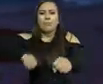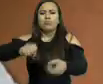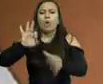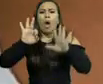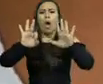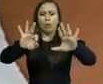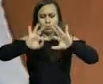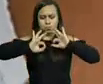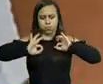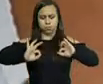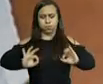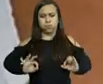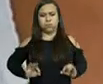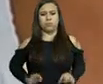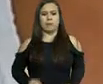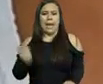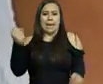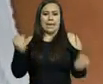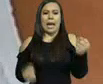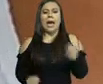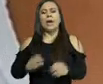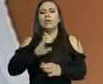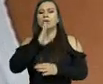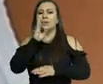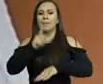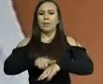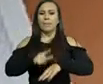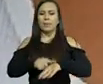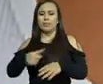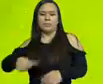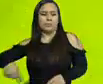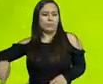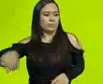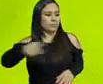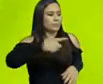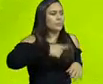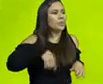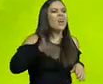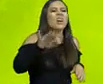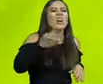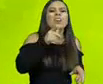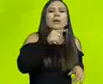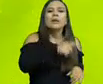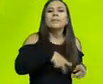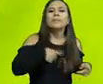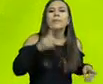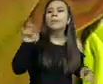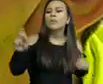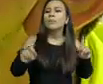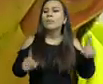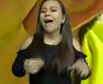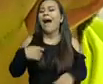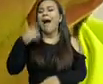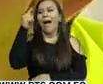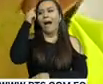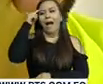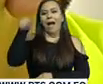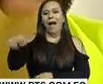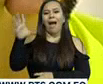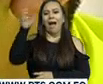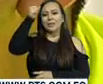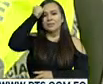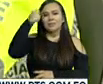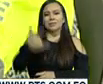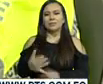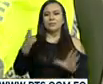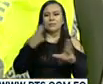8 diciendo un carro de temprano dando vueltas por aquí buscando la dina 7 confirma que ambos casos no guardan relación entre sí